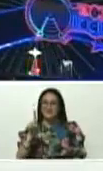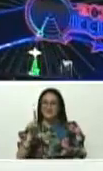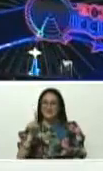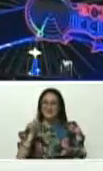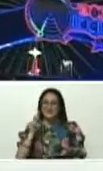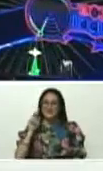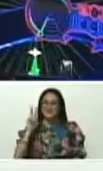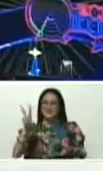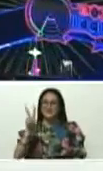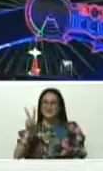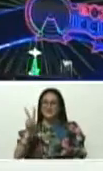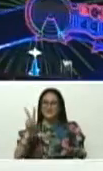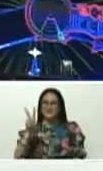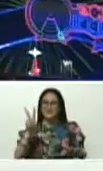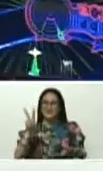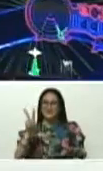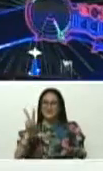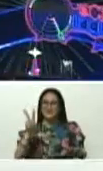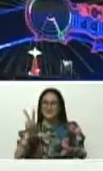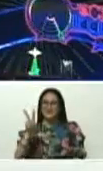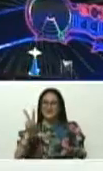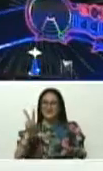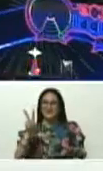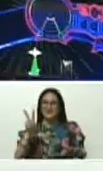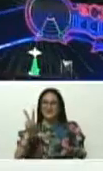a las dos,